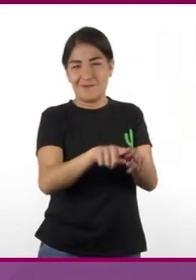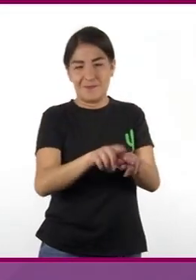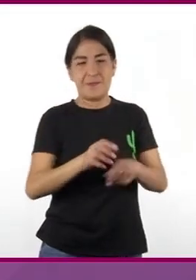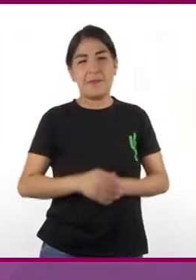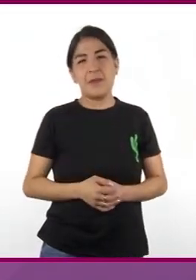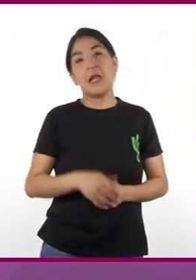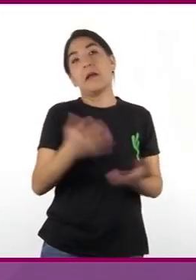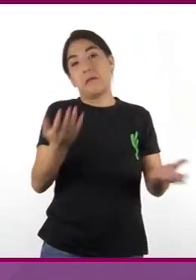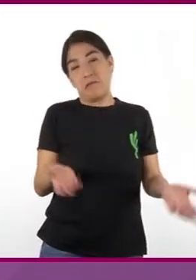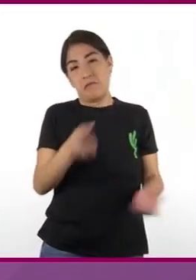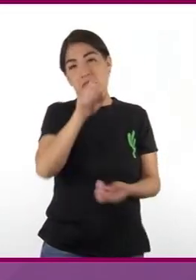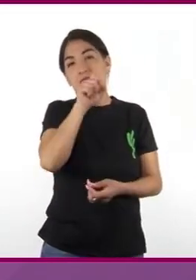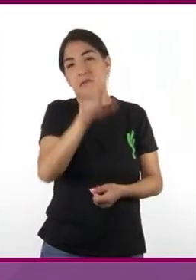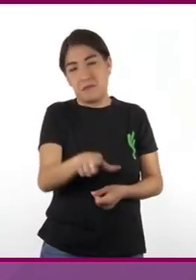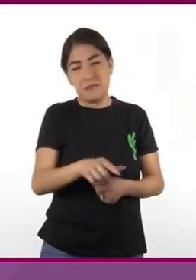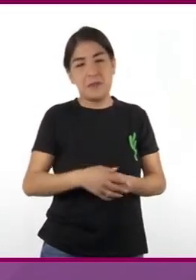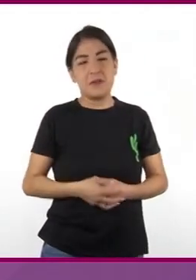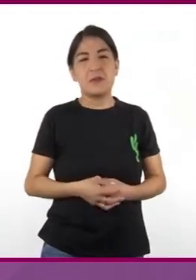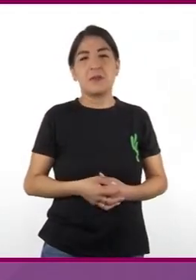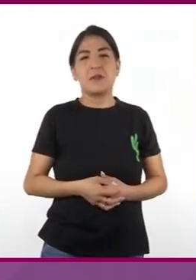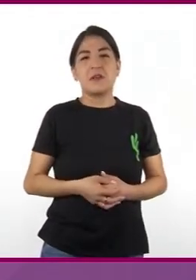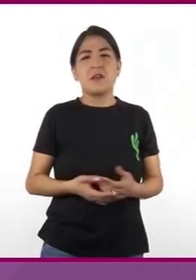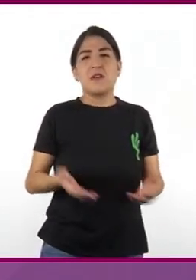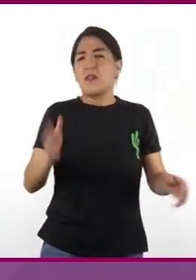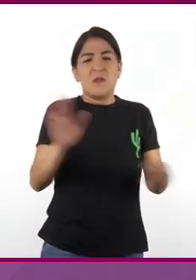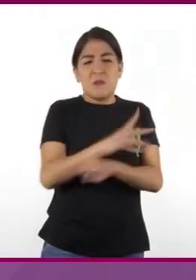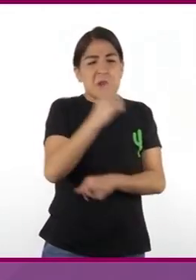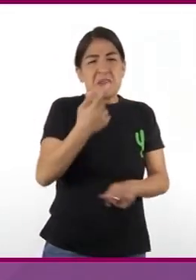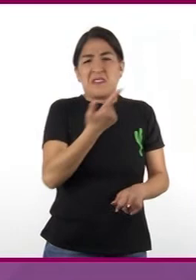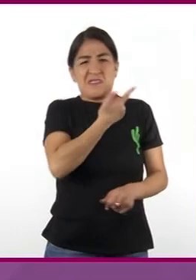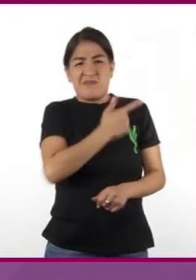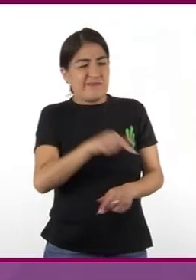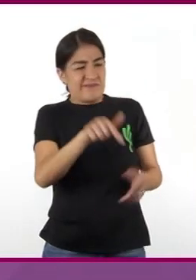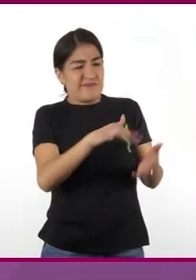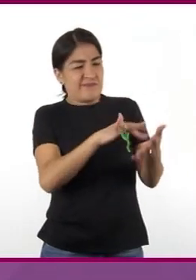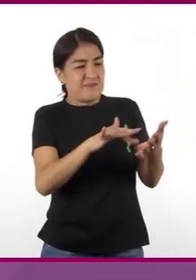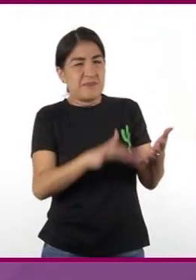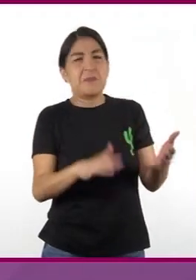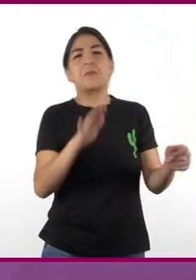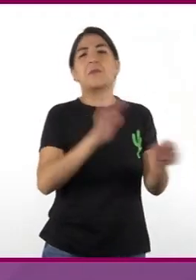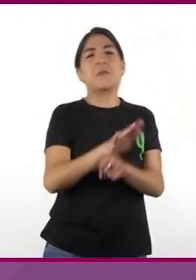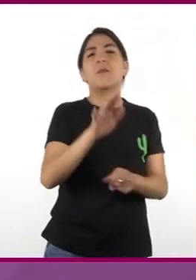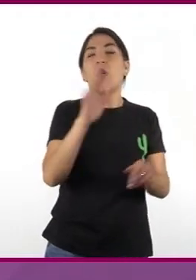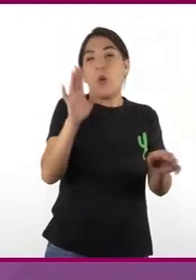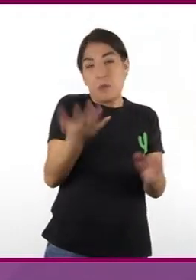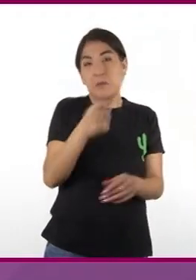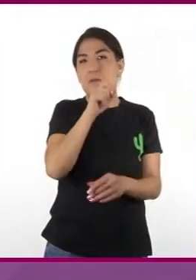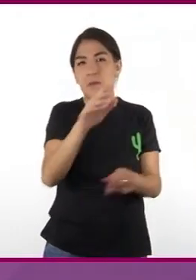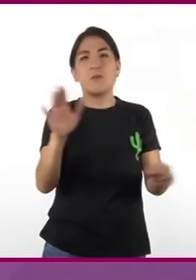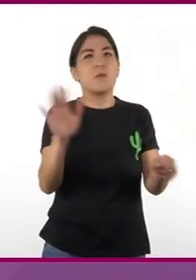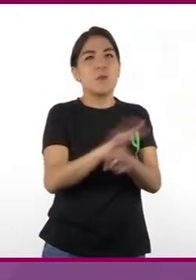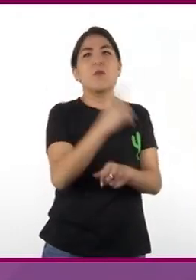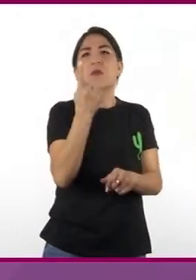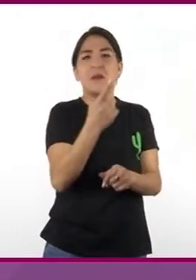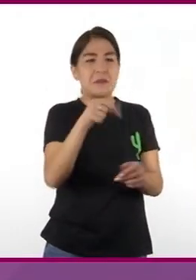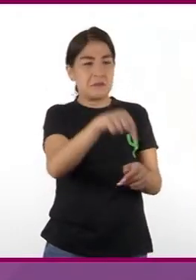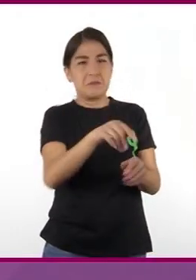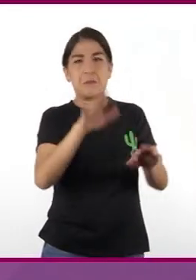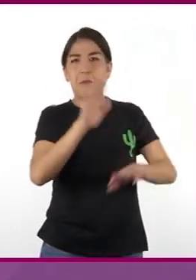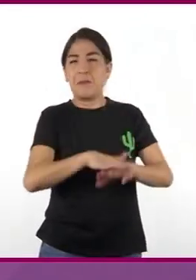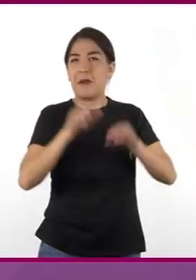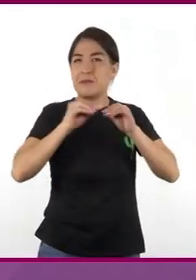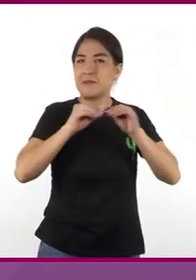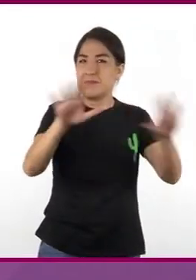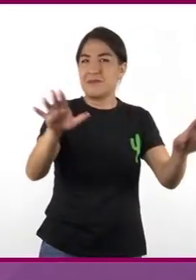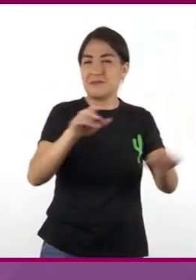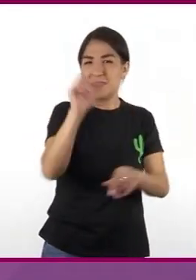O dado el caso, por qué no fue bien recibida o por qué fue un suceso editorial. Podríamos decir que es un